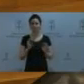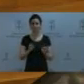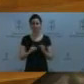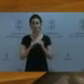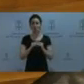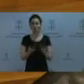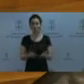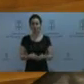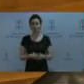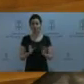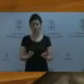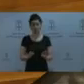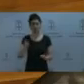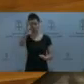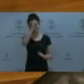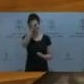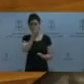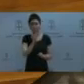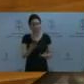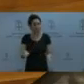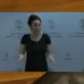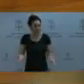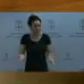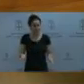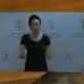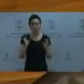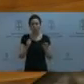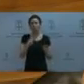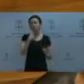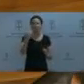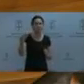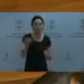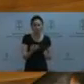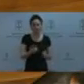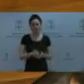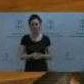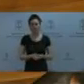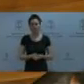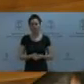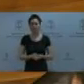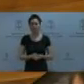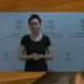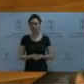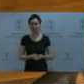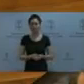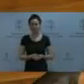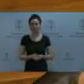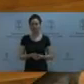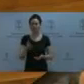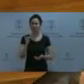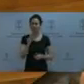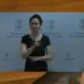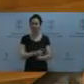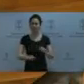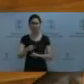clara, porque lo que estoy diciéndole a usted es que eso tendría una incidencia, y una incidencia negativa sobre el conjunto de la industria